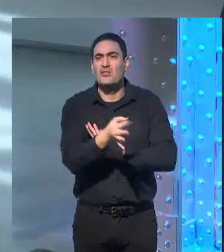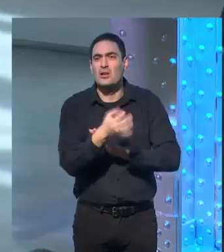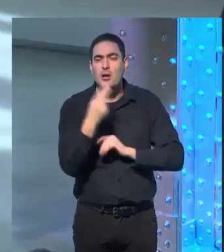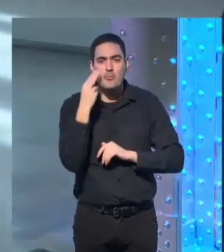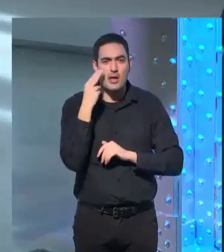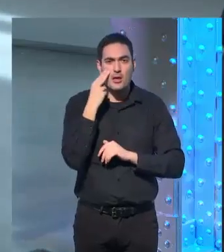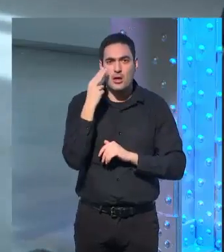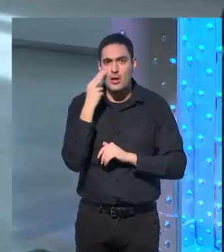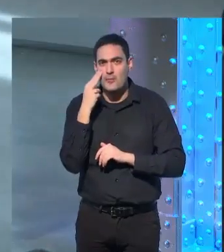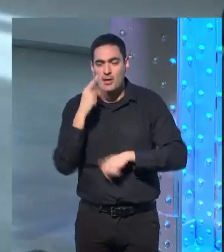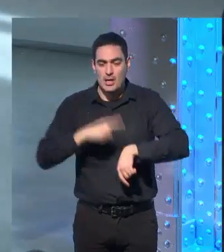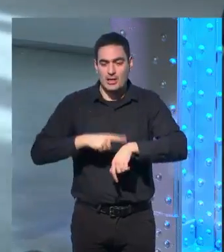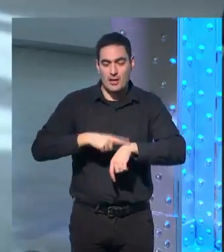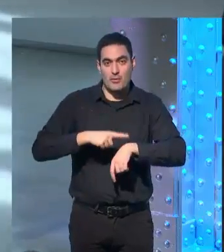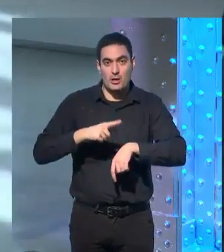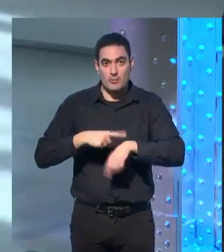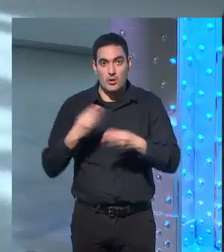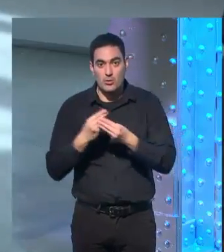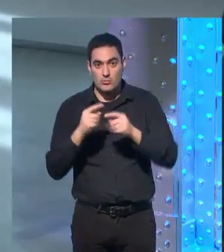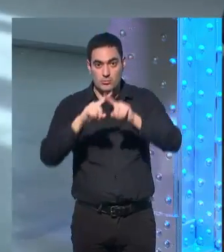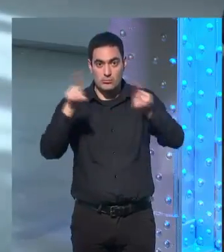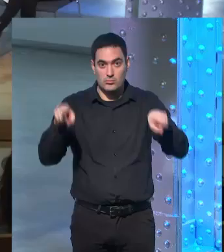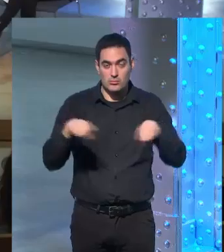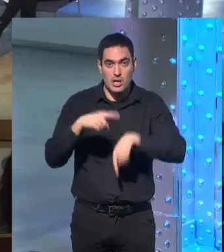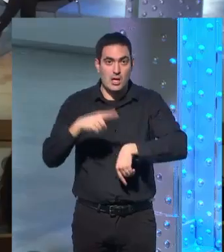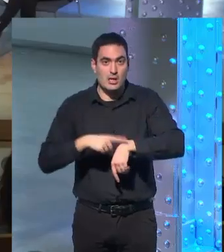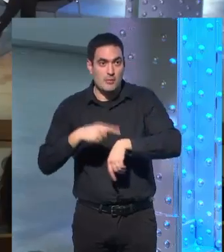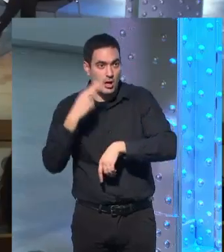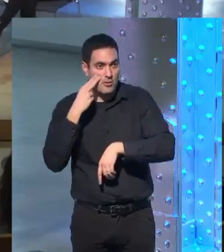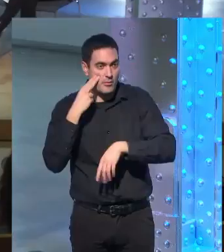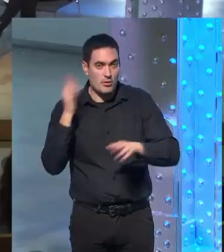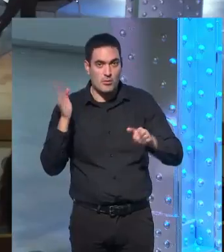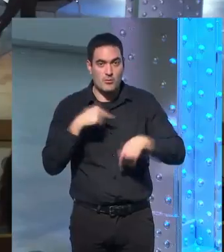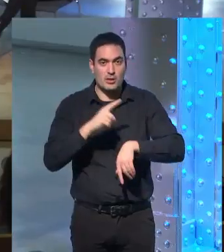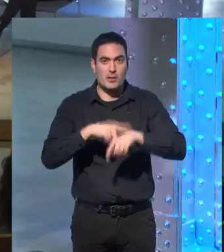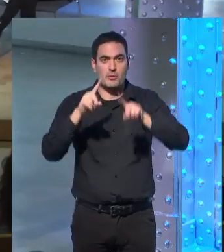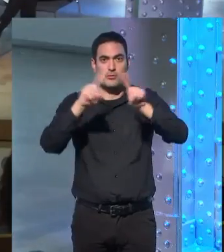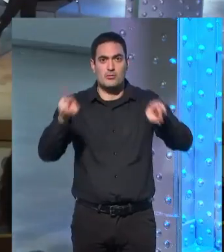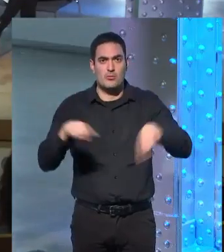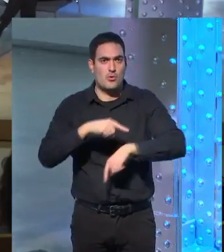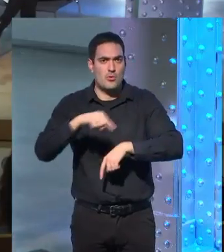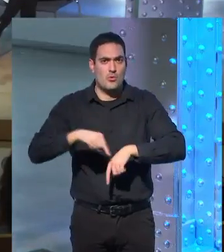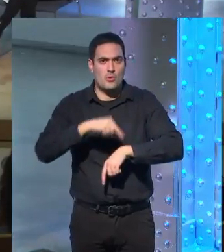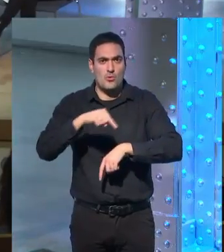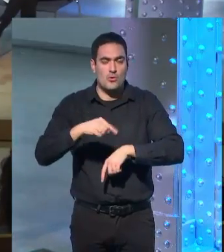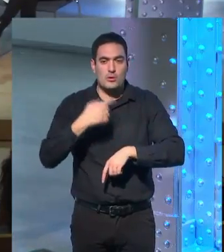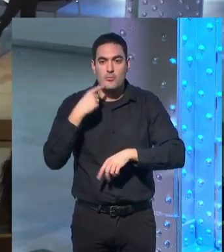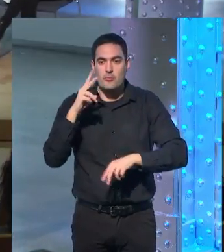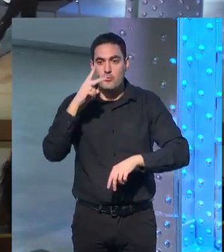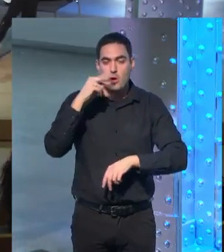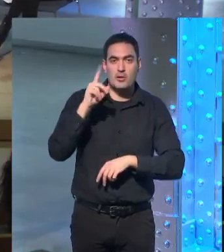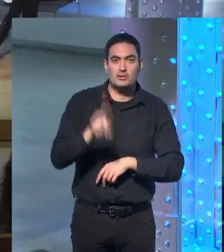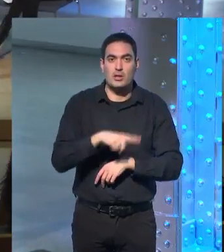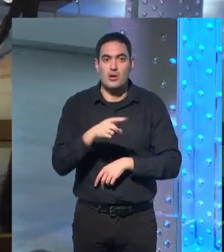que tener miedo al tiempo que pasan con las pantallas, Sí. ¿no? Que esto es algo que siempre se habla, en tiempo de exposición a pantallas. ¿Les preocupa la adicción?